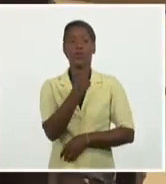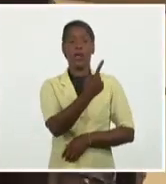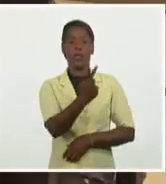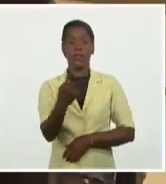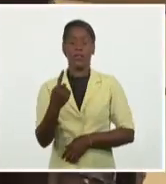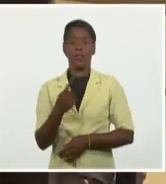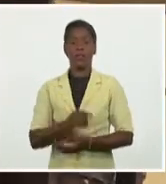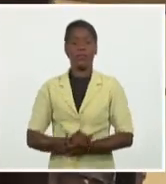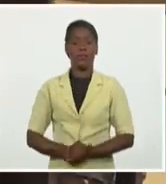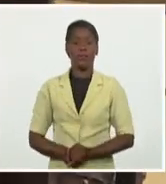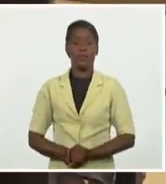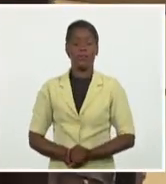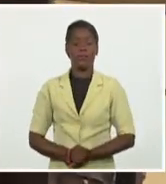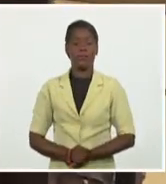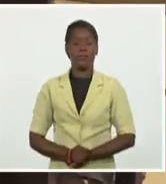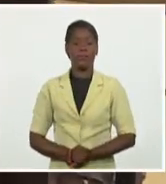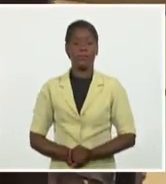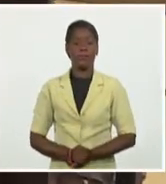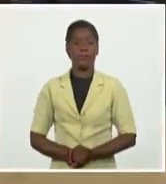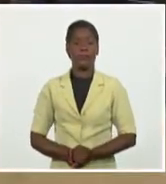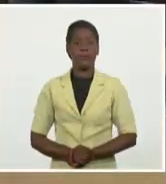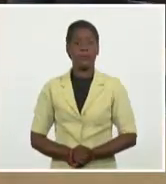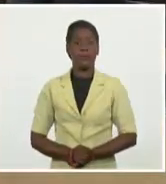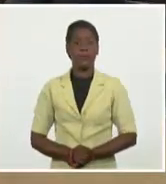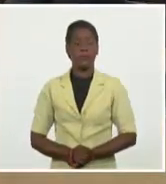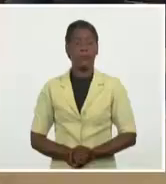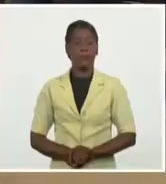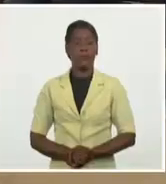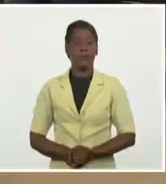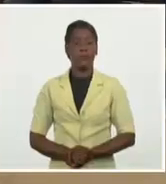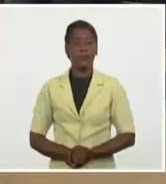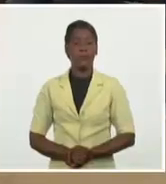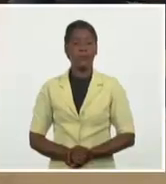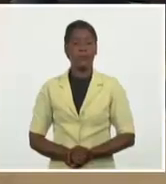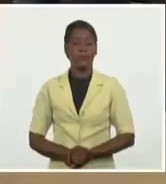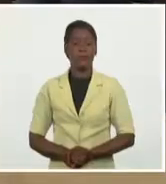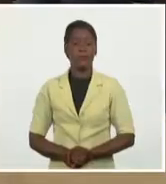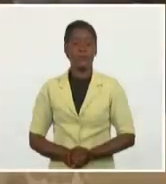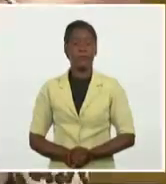Evelix Tamilé, Sistema Informativo de la Televisión Cubana.